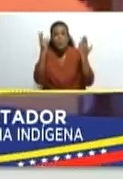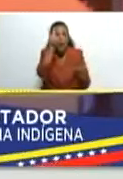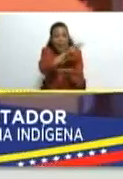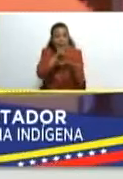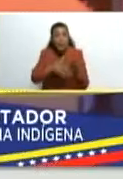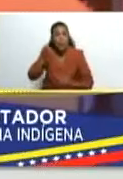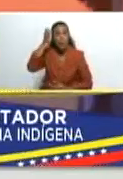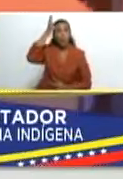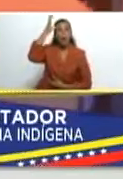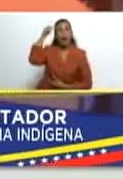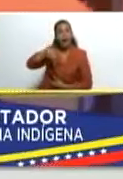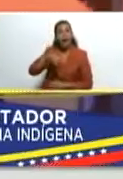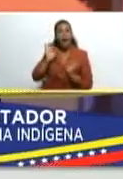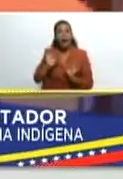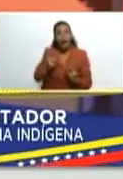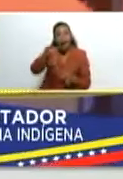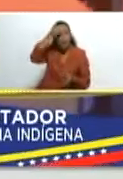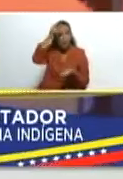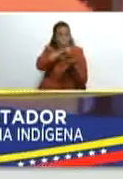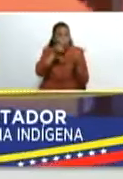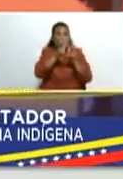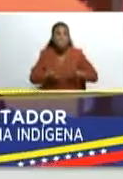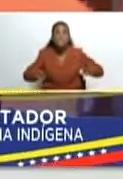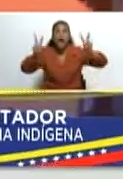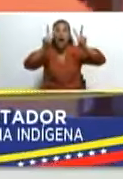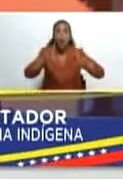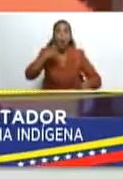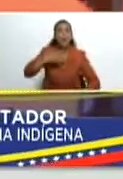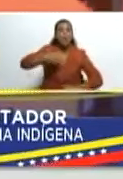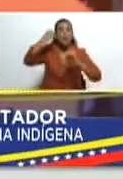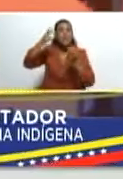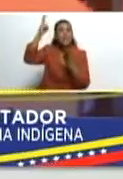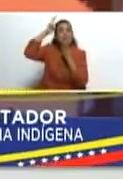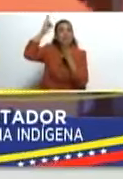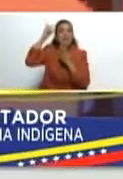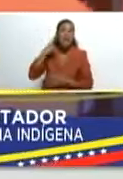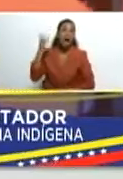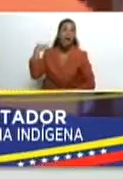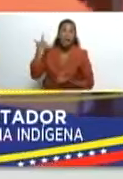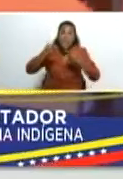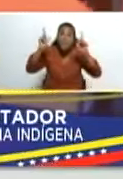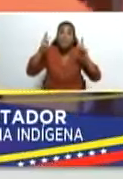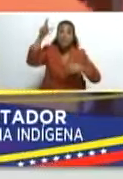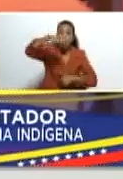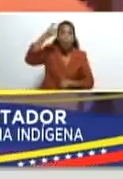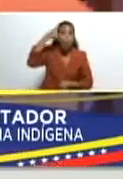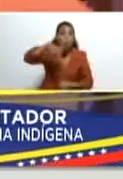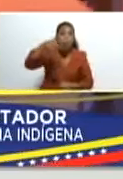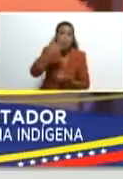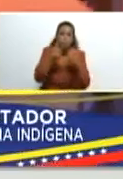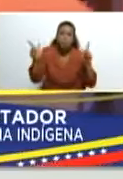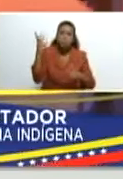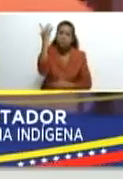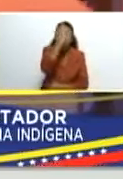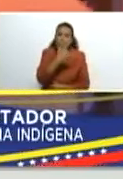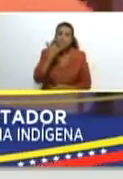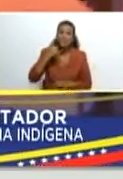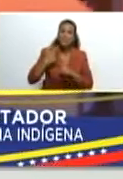el conocimiento profundo de los valores de la resistencia indígena, de la resistencia